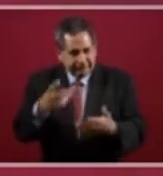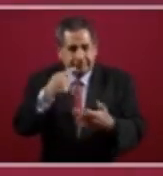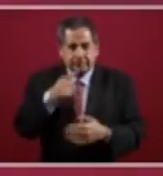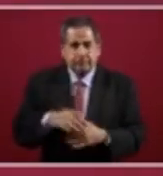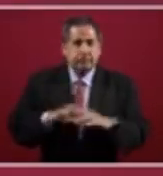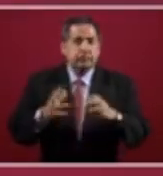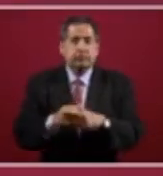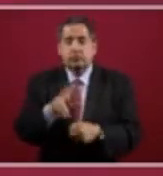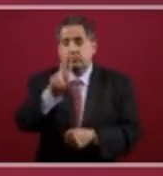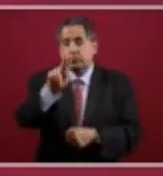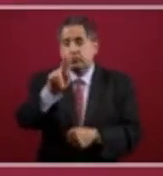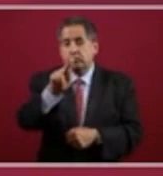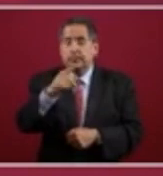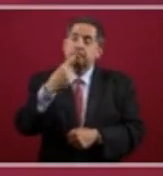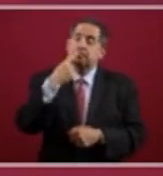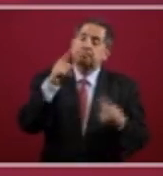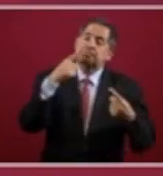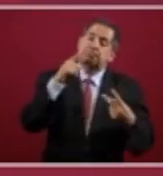80.